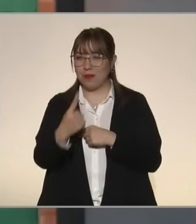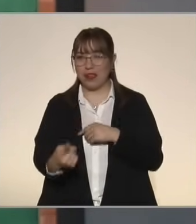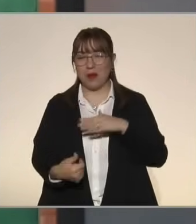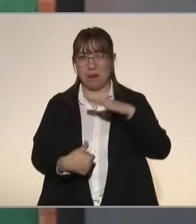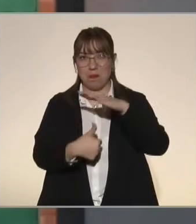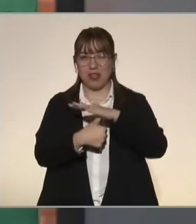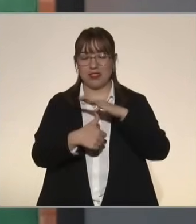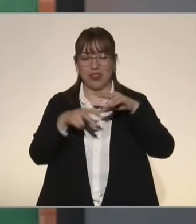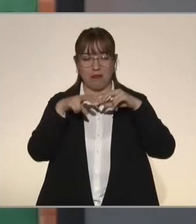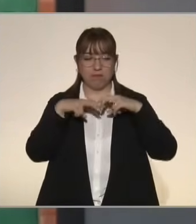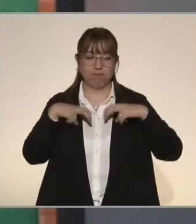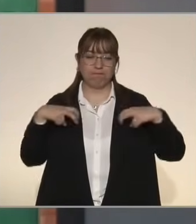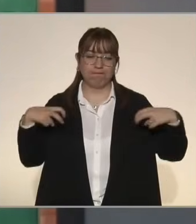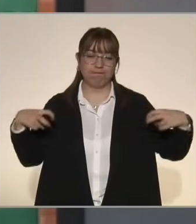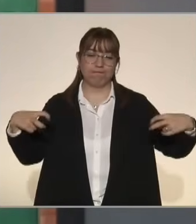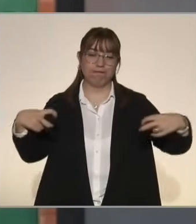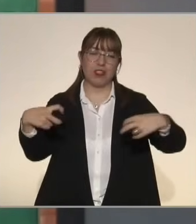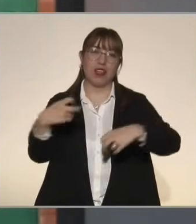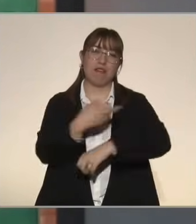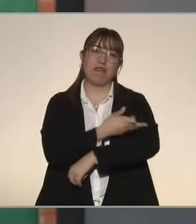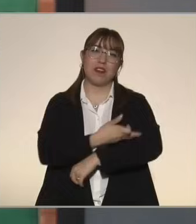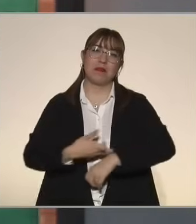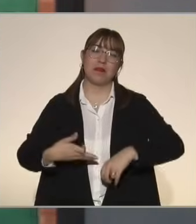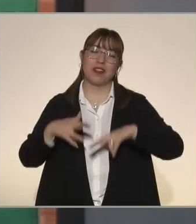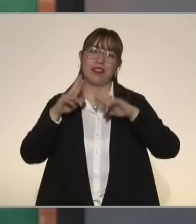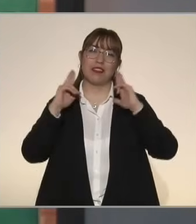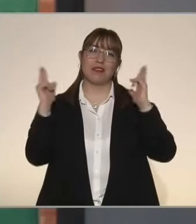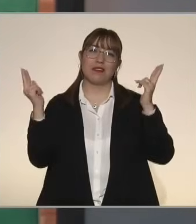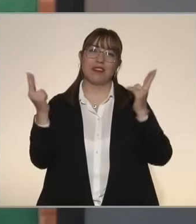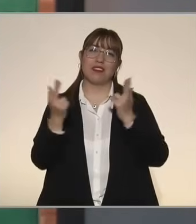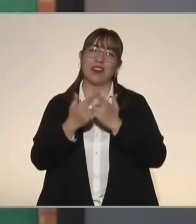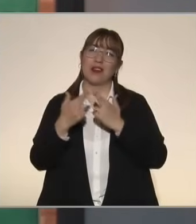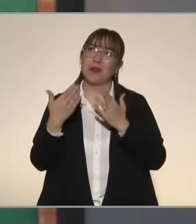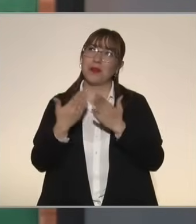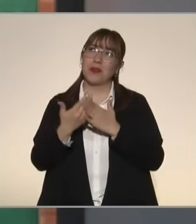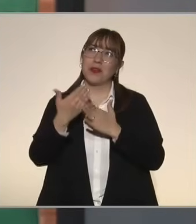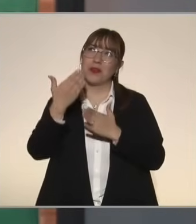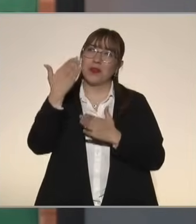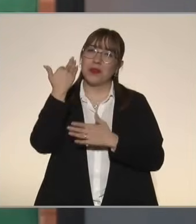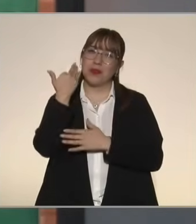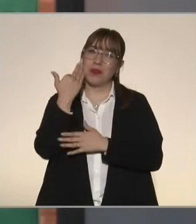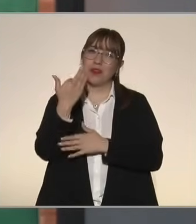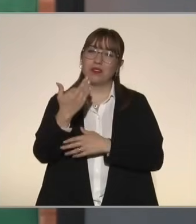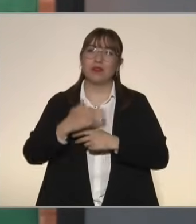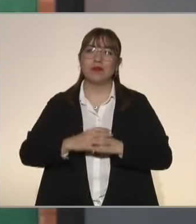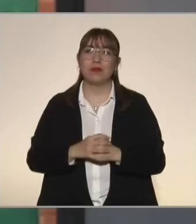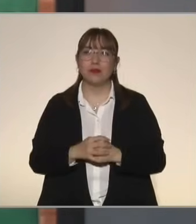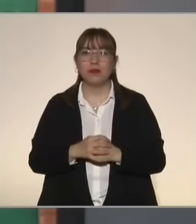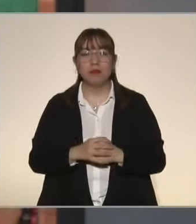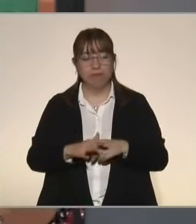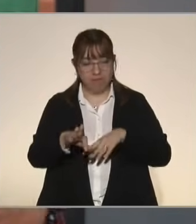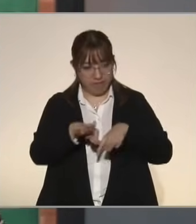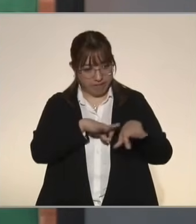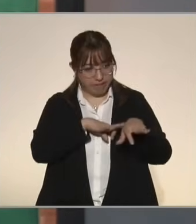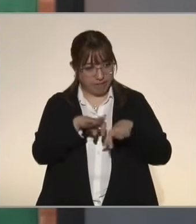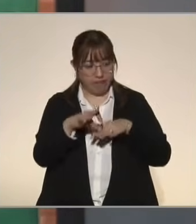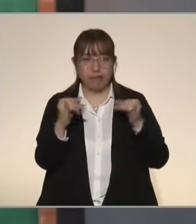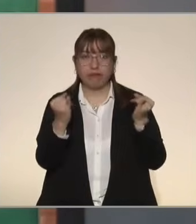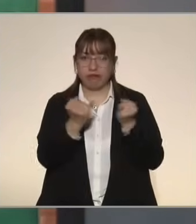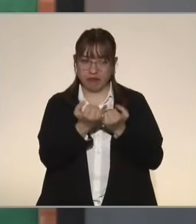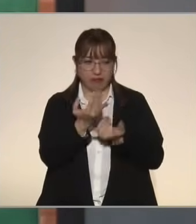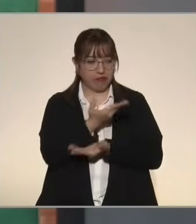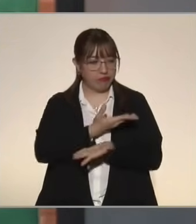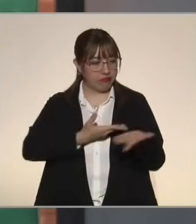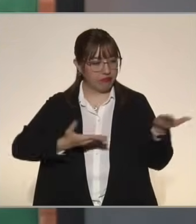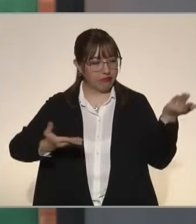llena con la familia, ver a la familia que no ves hace mucho tiempo. Esa es otra expectativa. En el trabajo, también convivir con la